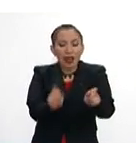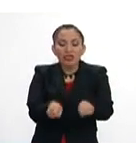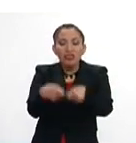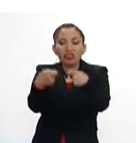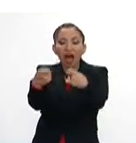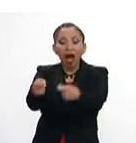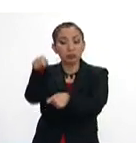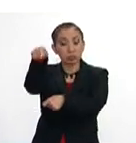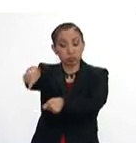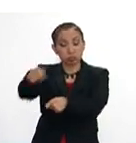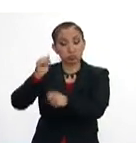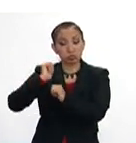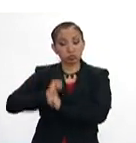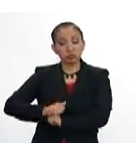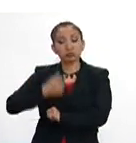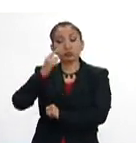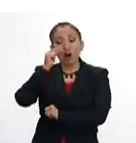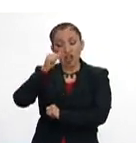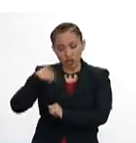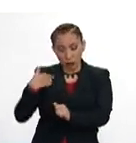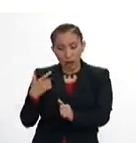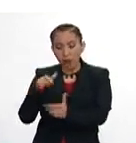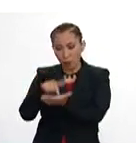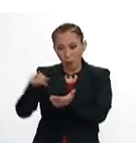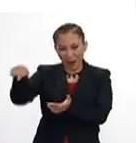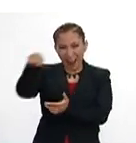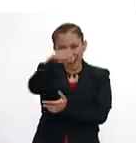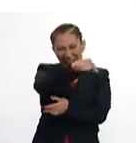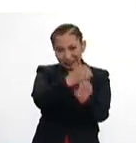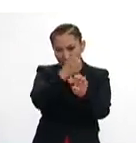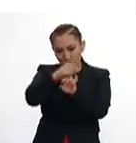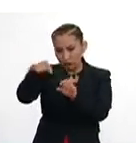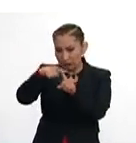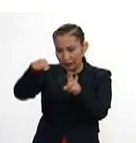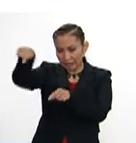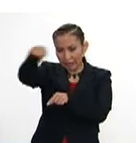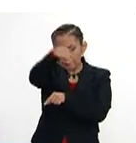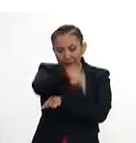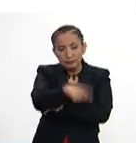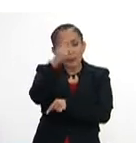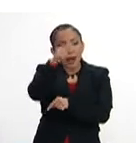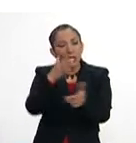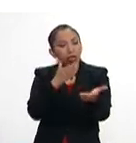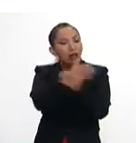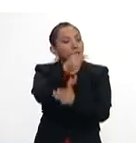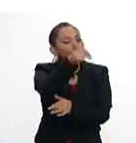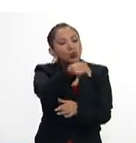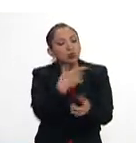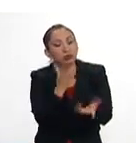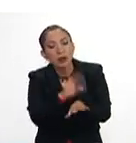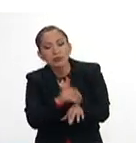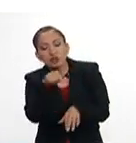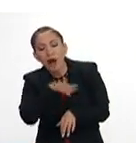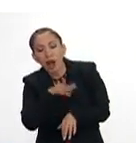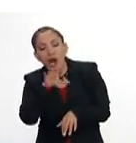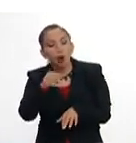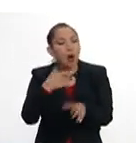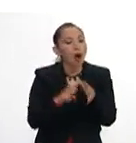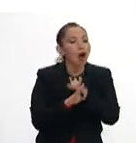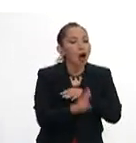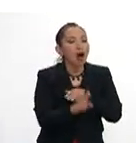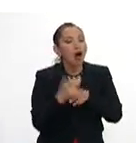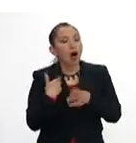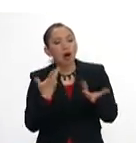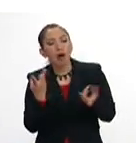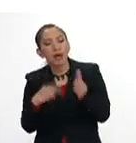otorga facultades a agentes de aplicación de la ley locales para que indaguen el estatus migratorio de cualquier persona que